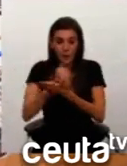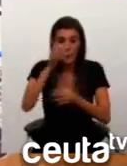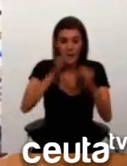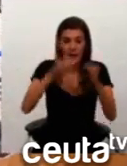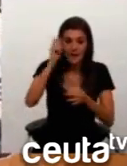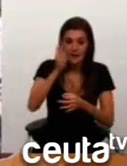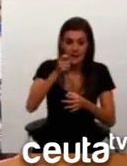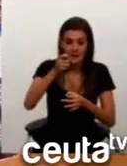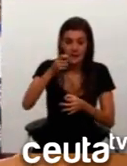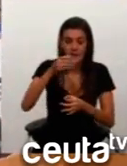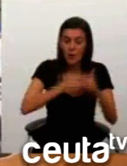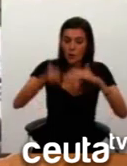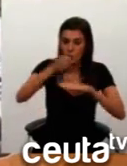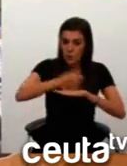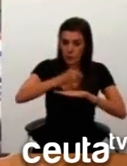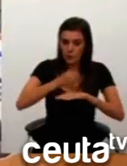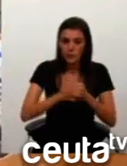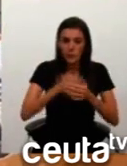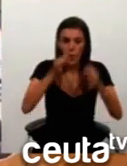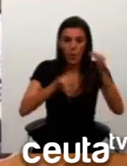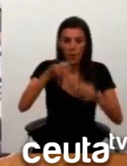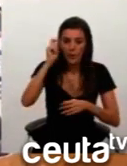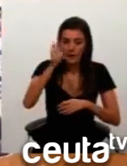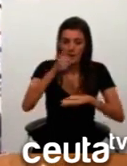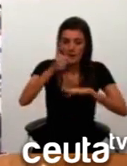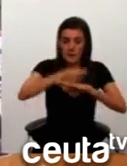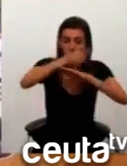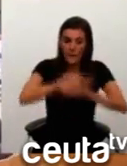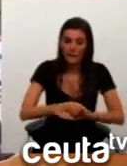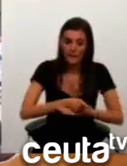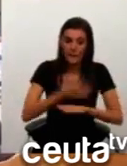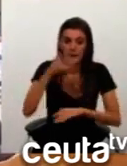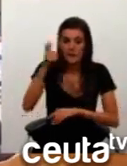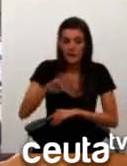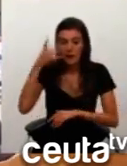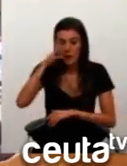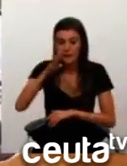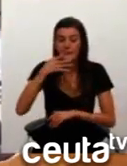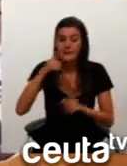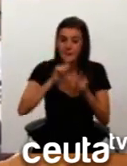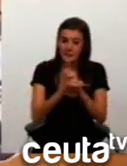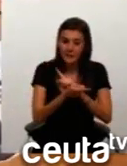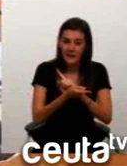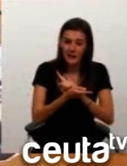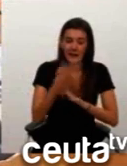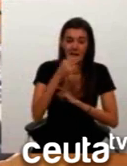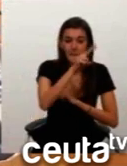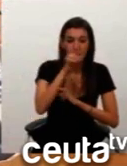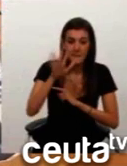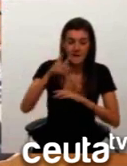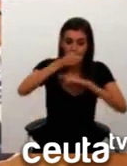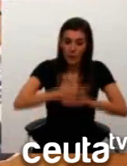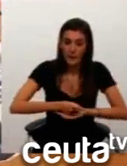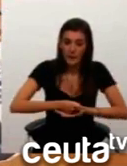sentencia del Tribunal Supremo. Una sentencia que nos obliga, como decía la señora Ahmed, a tener 25